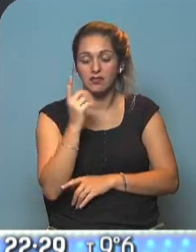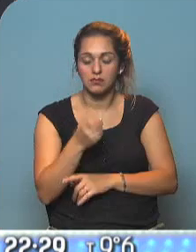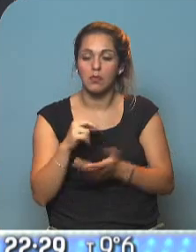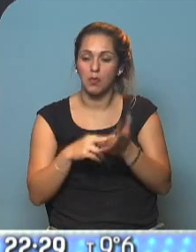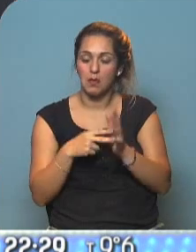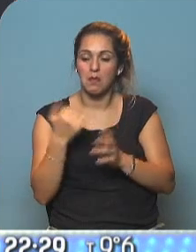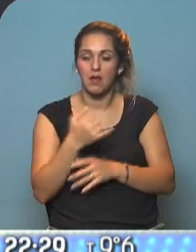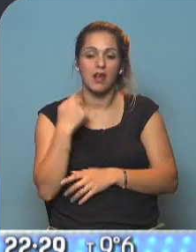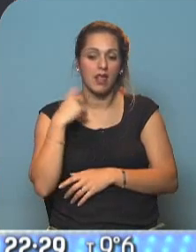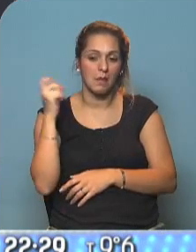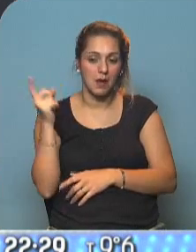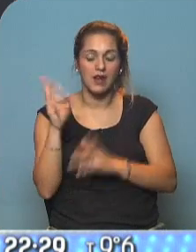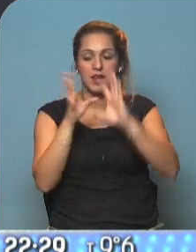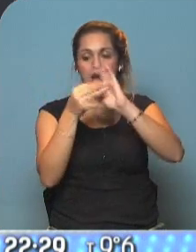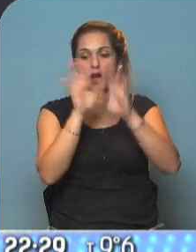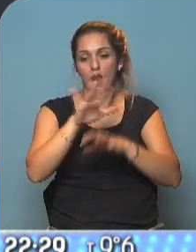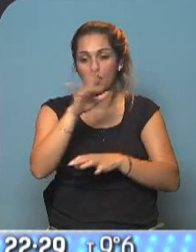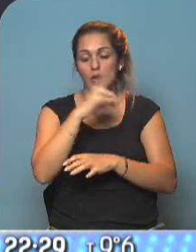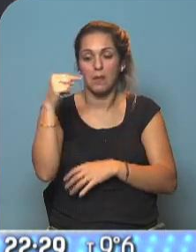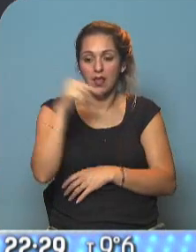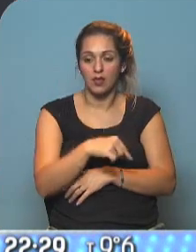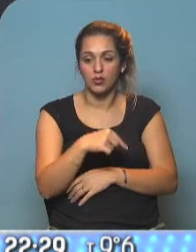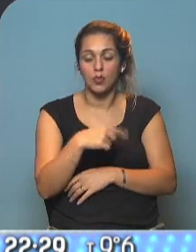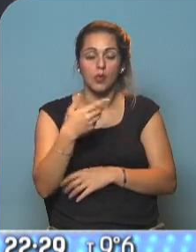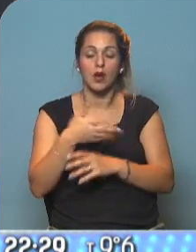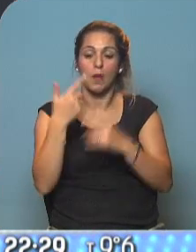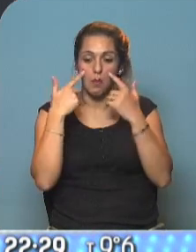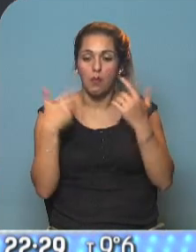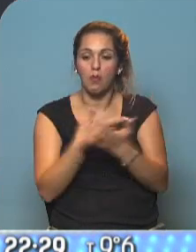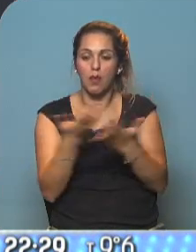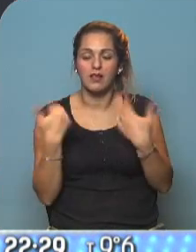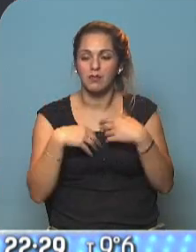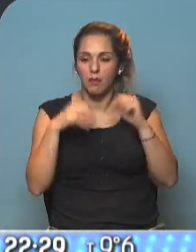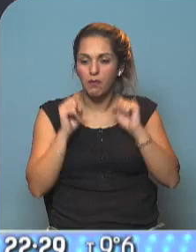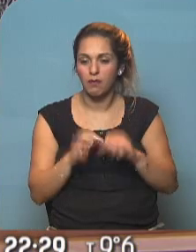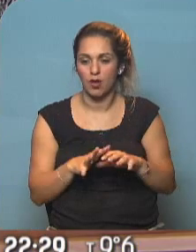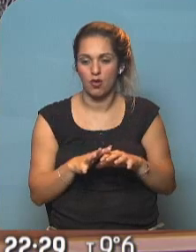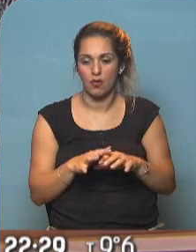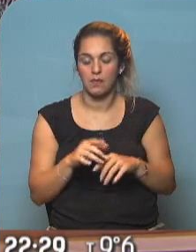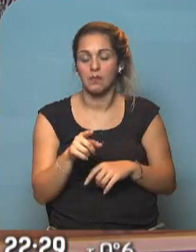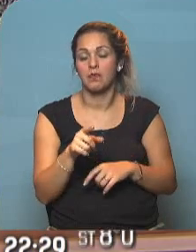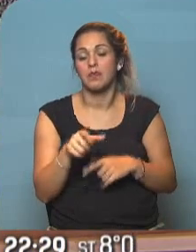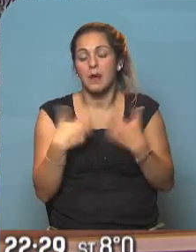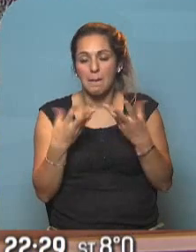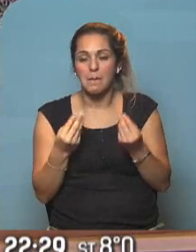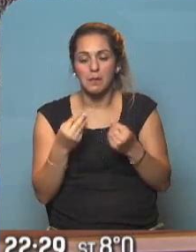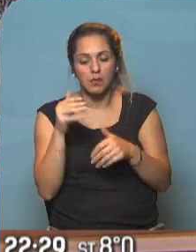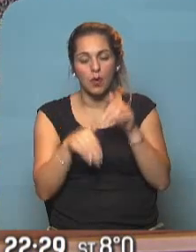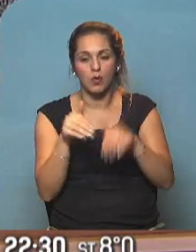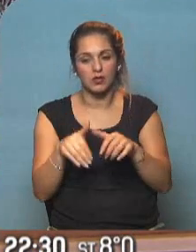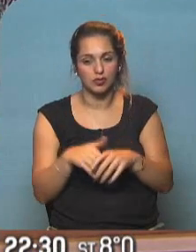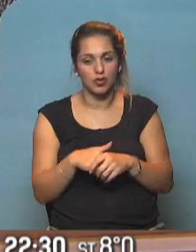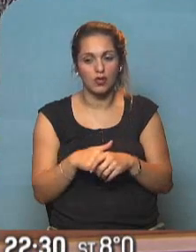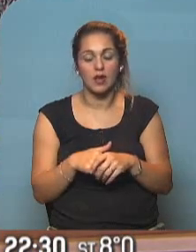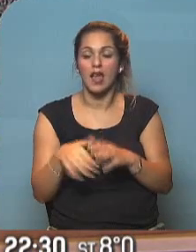España, es decir, Europa del Sur que estaba mostrando signos de debilidad. Segundo, el miedo a elecciones, a